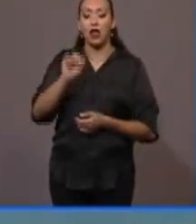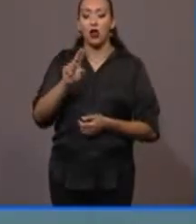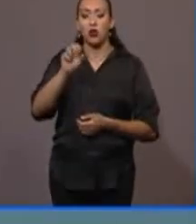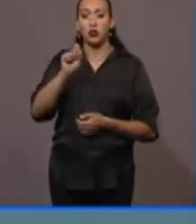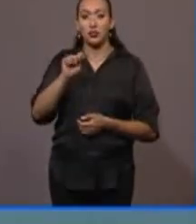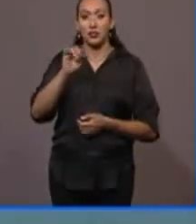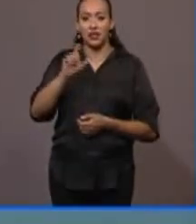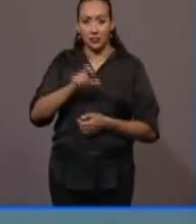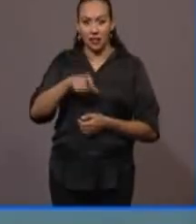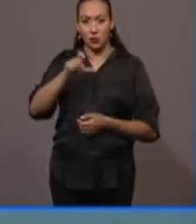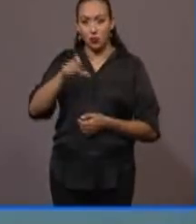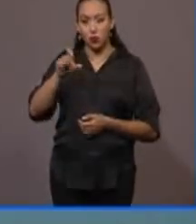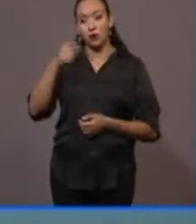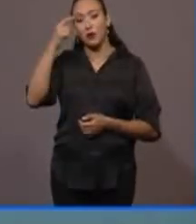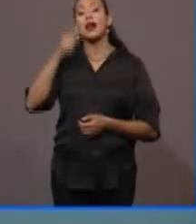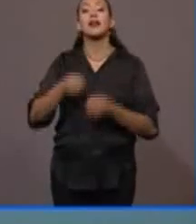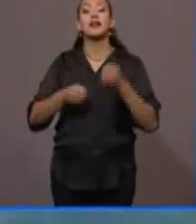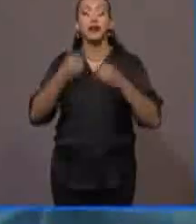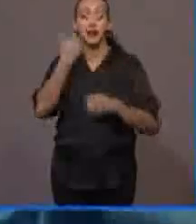que queremos.